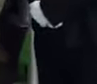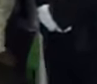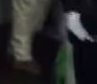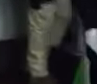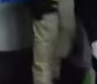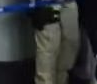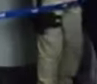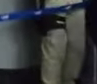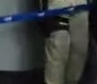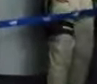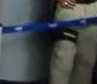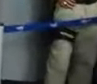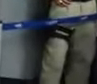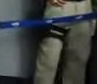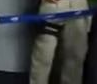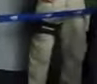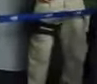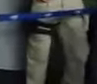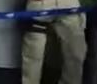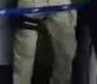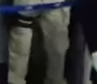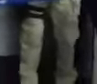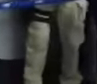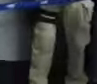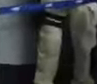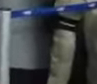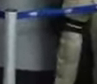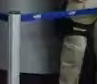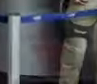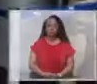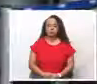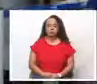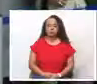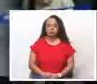de memoria también. José, adelante, buenas tardes.